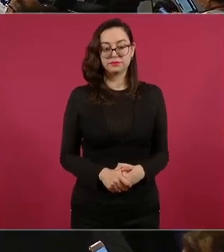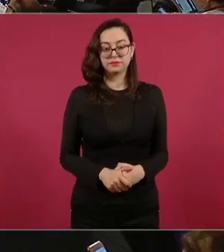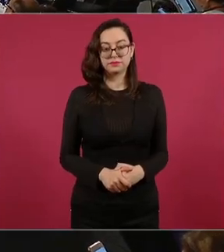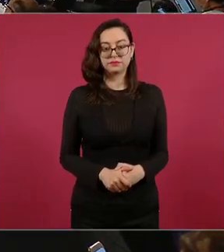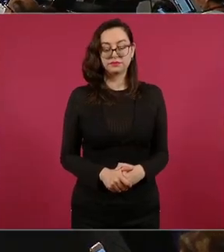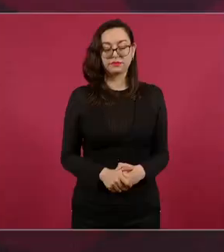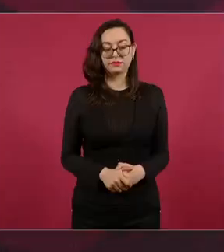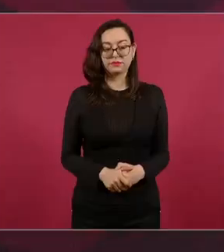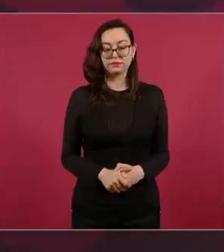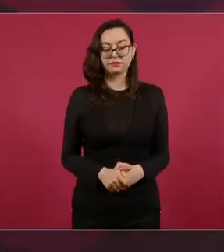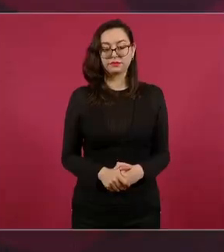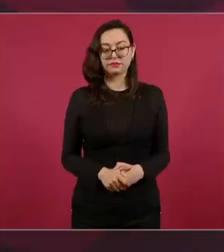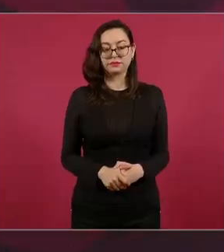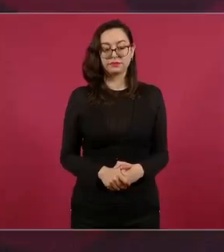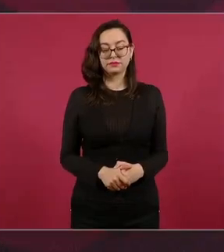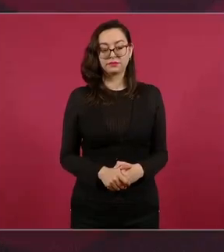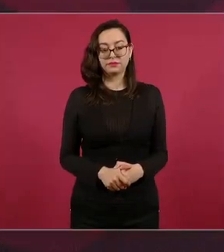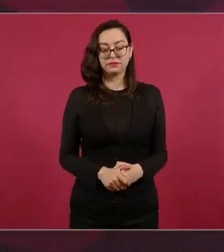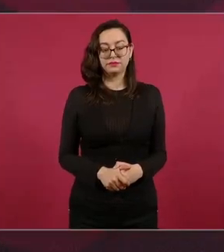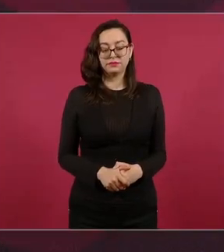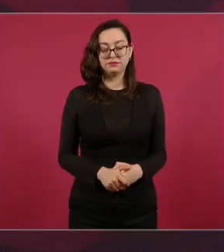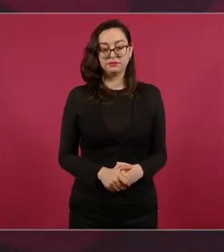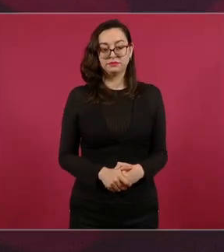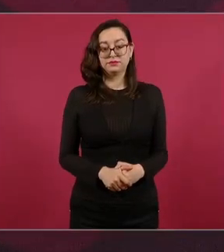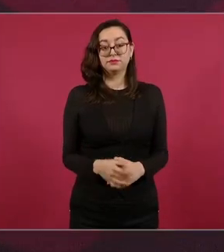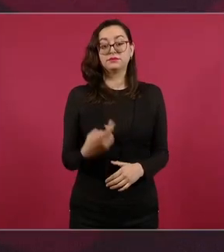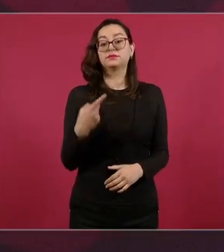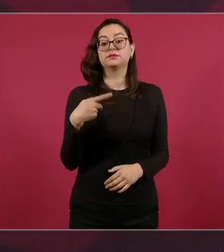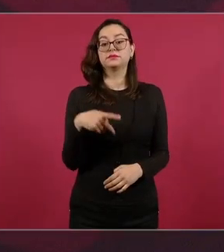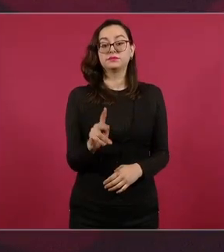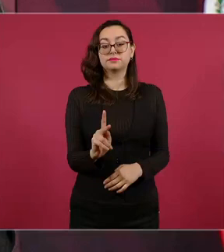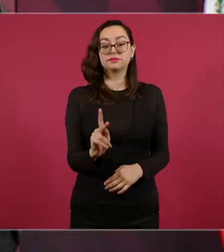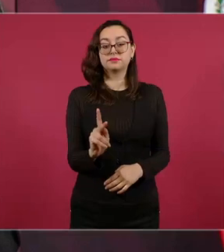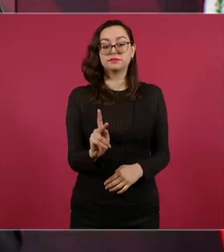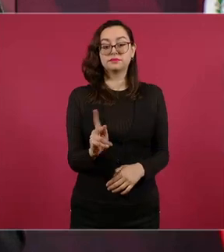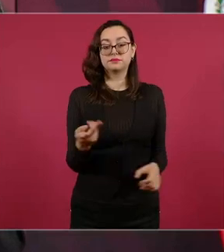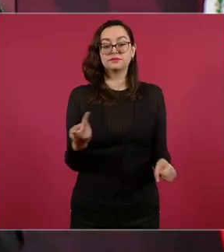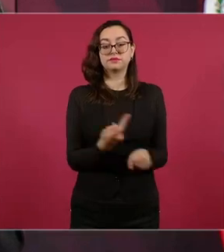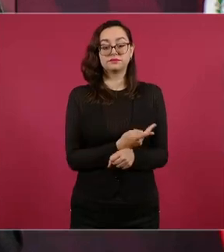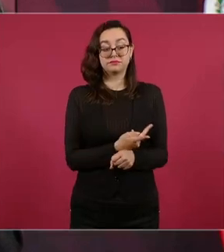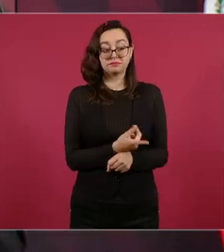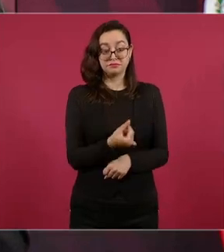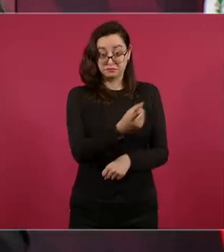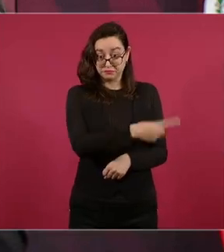lo que indica es que tienen otros